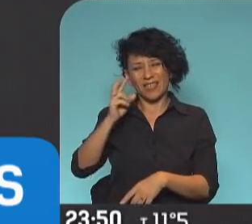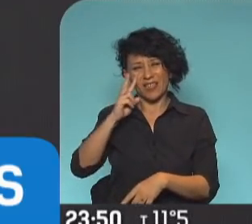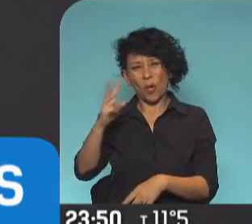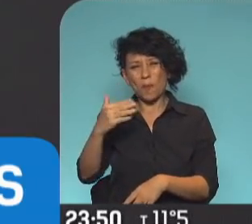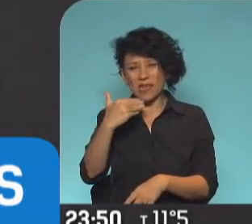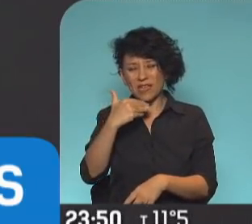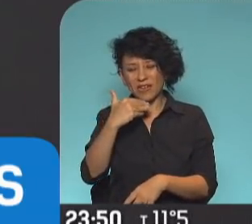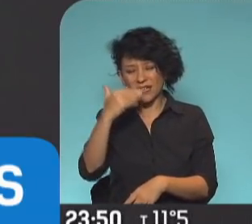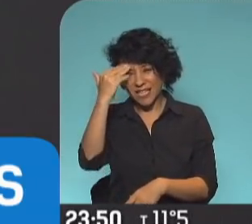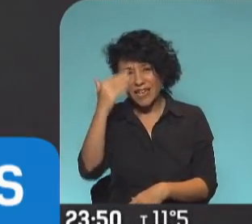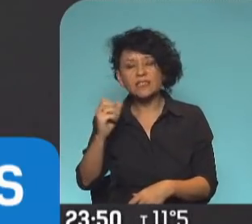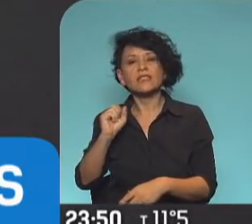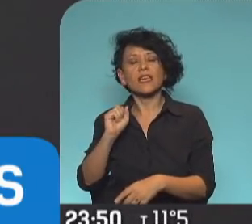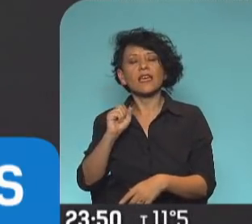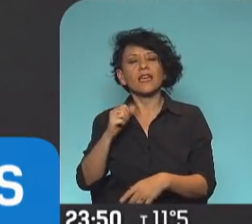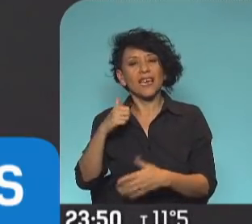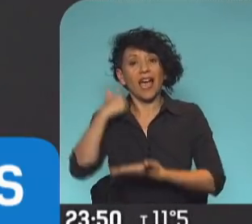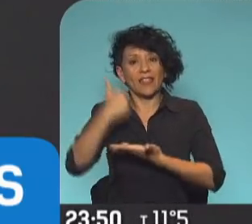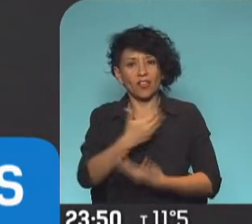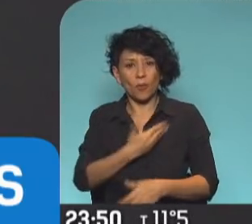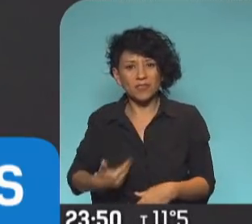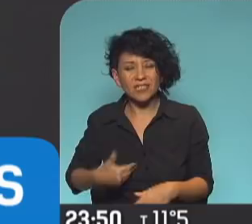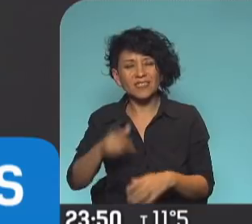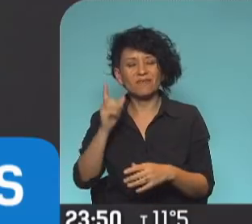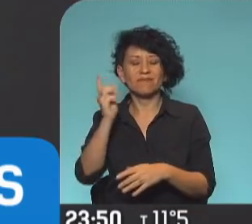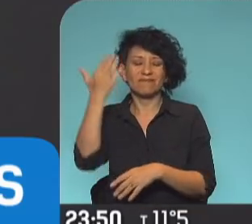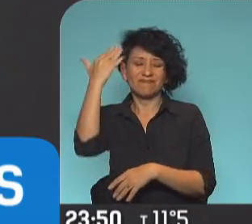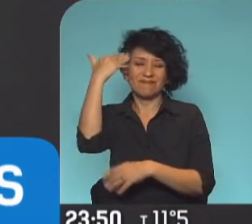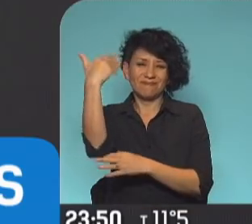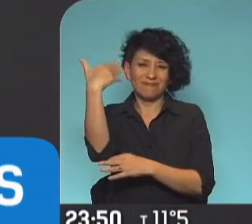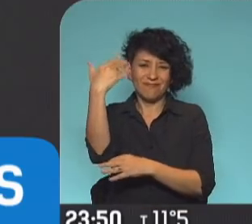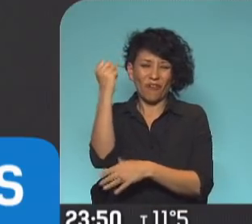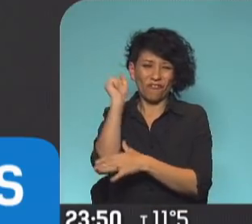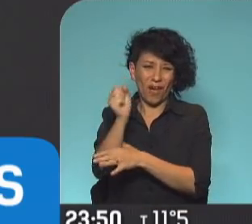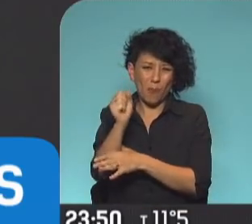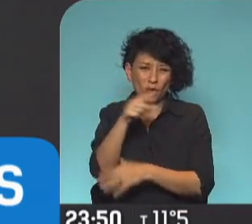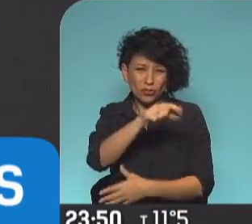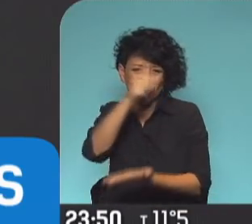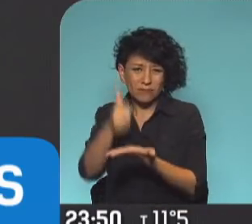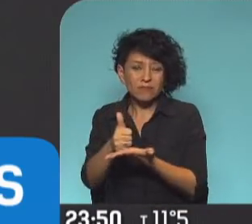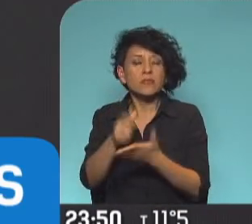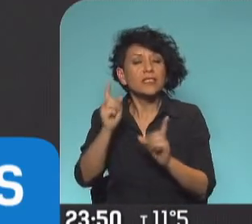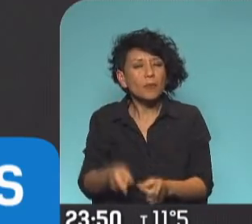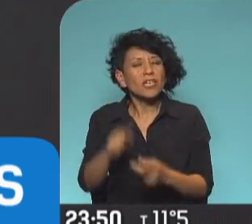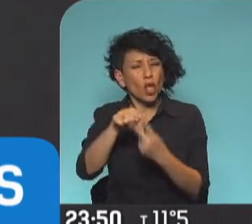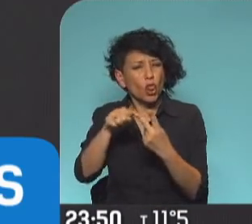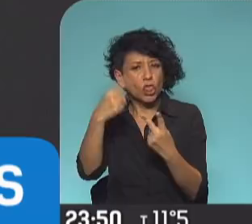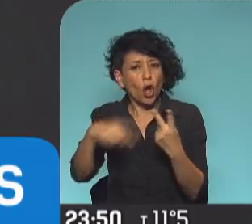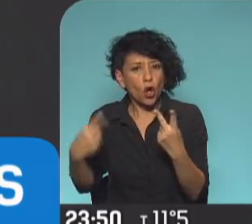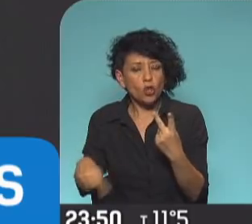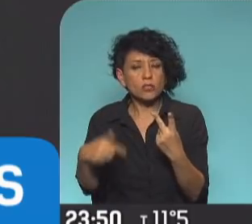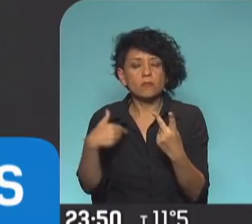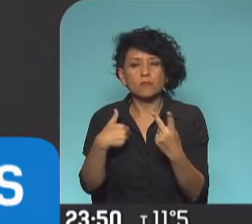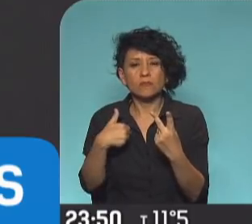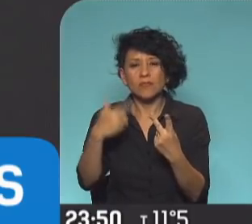gran cantidad de votos y que fue protagonista de aquel famoso debate, y que también puede referir a dos cosas. Acompaño